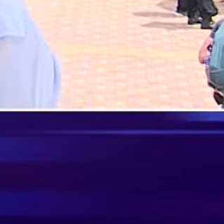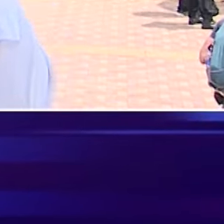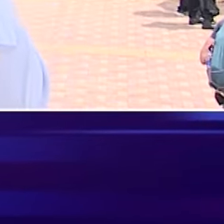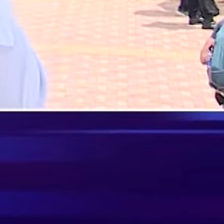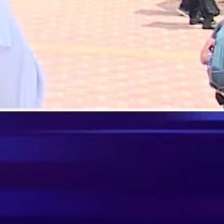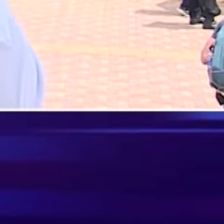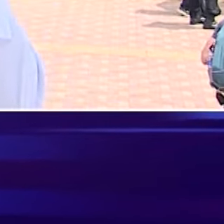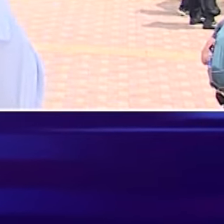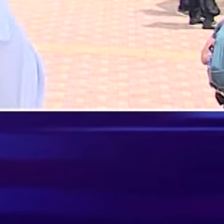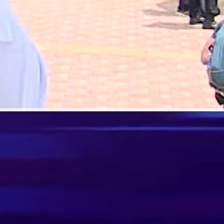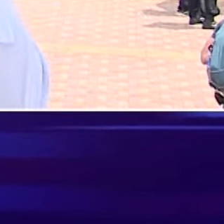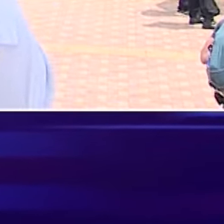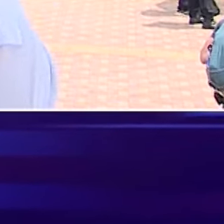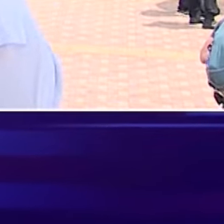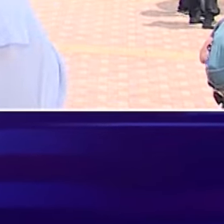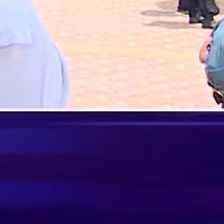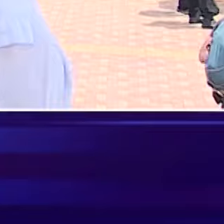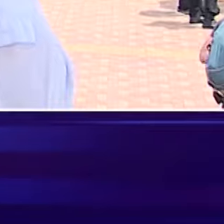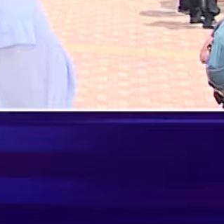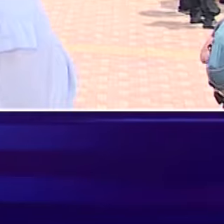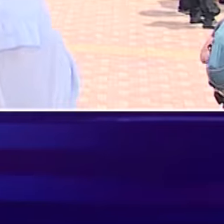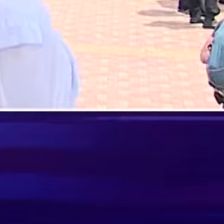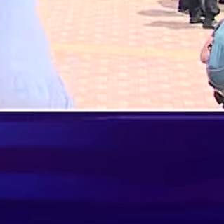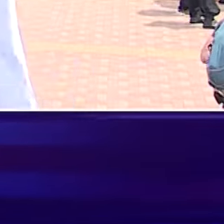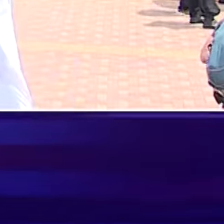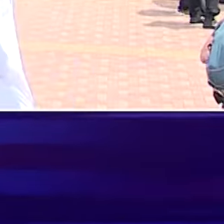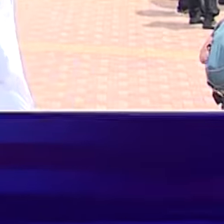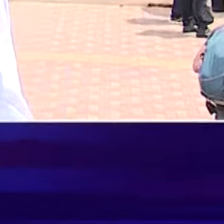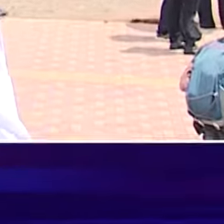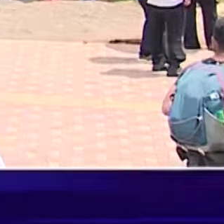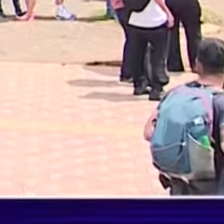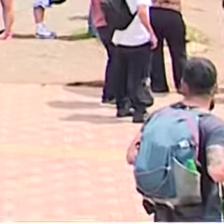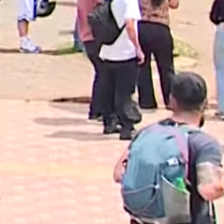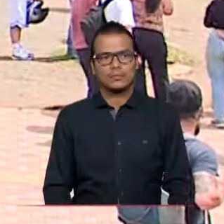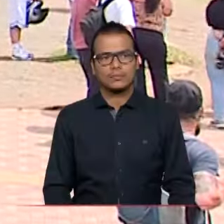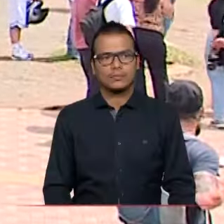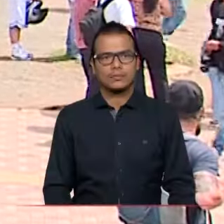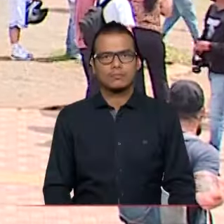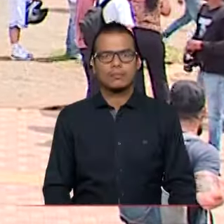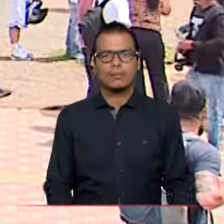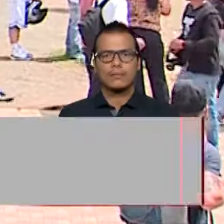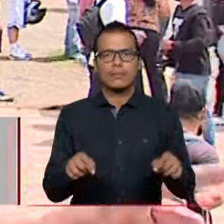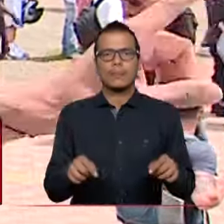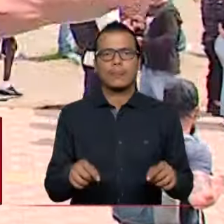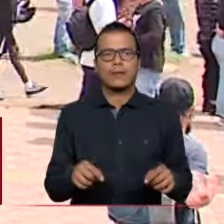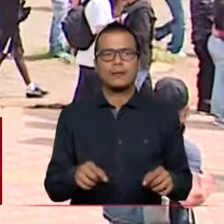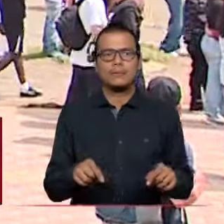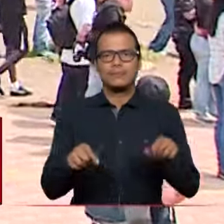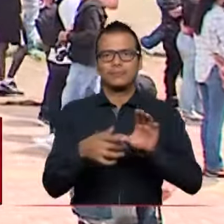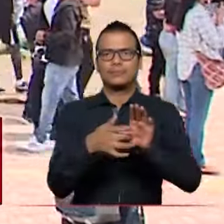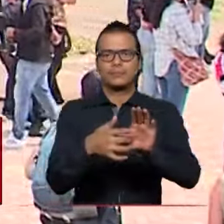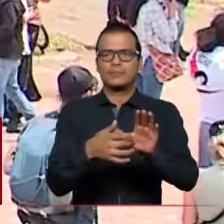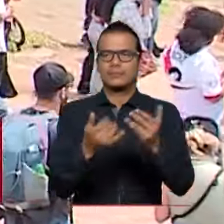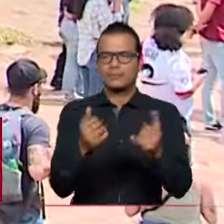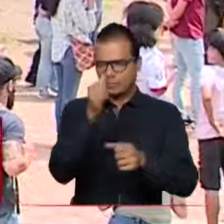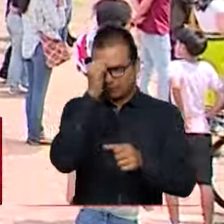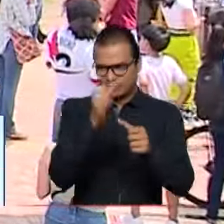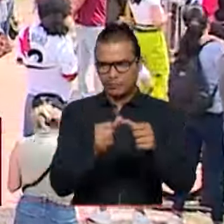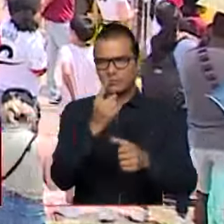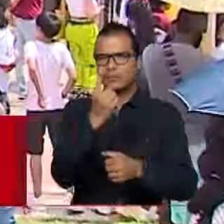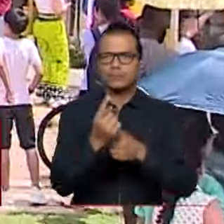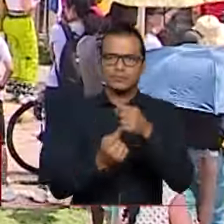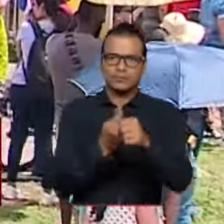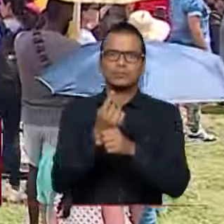Mónica, audiencia, 1:08 minutos de la tarde, pues aquí en Puerto Relleno, también conocido como Puerto Resistencia, el Cacerolazo Sinfónico hace